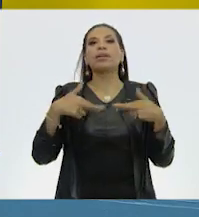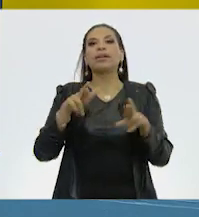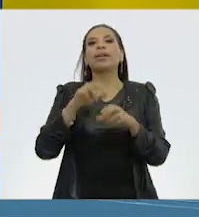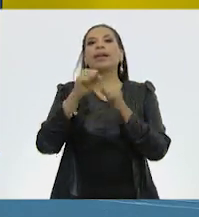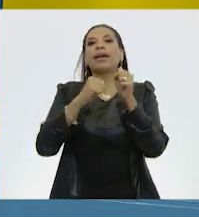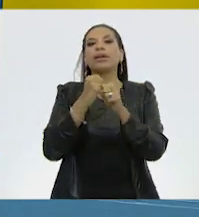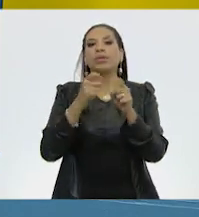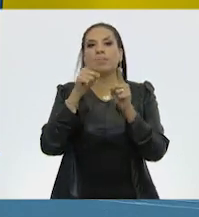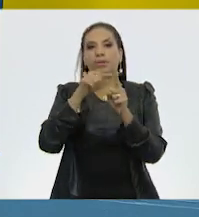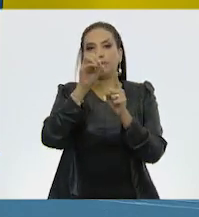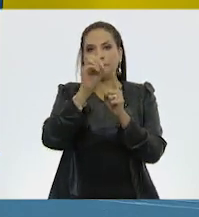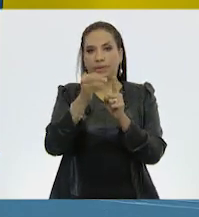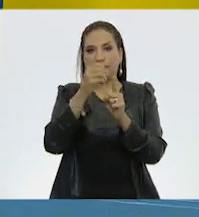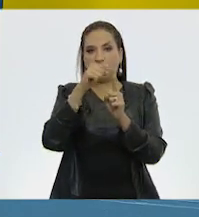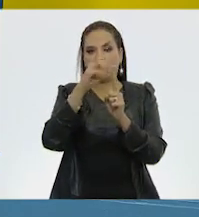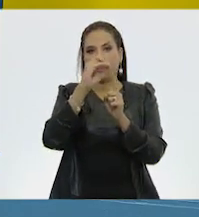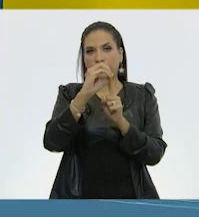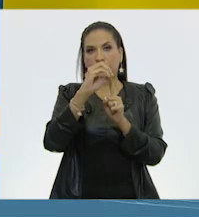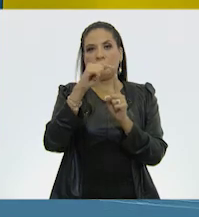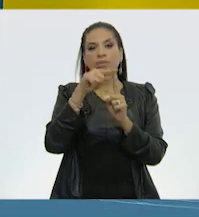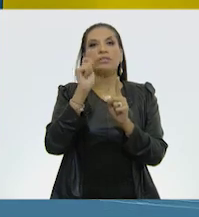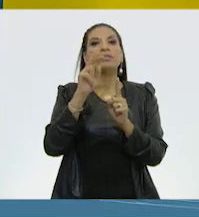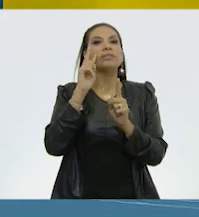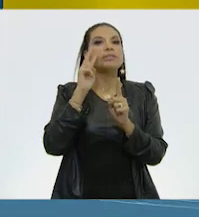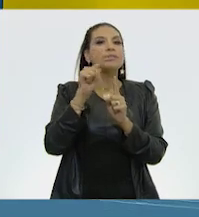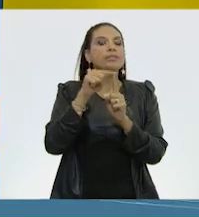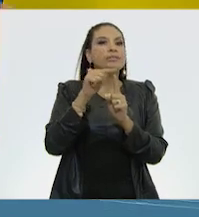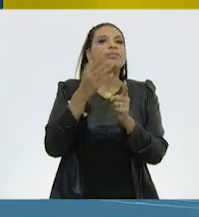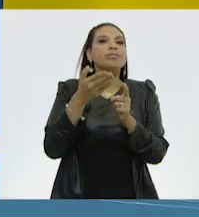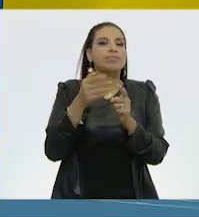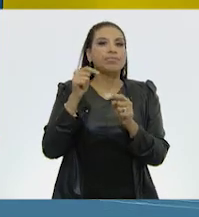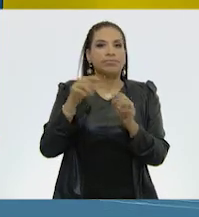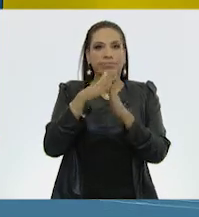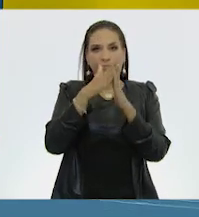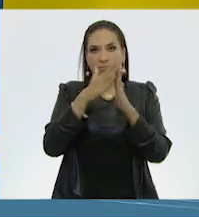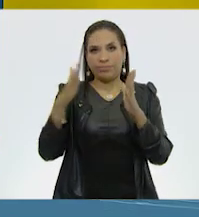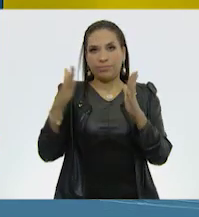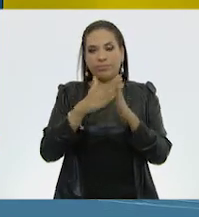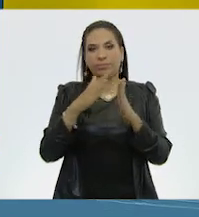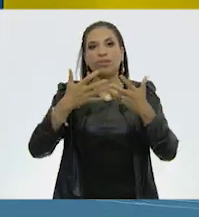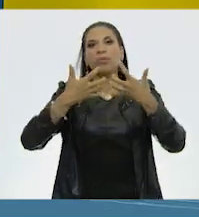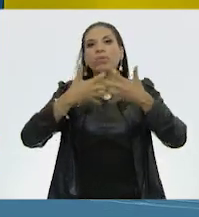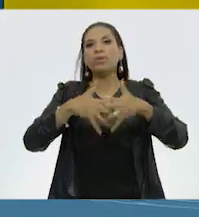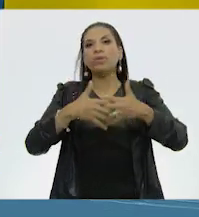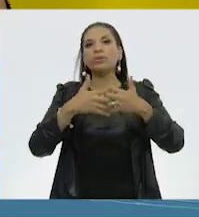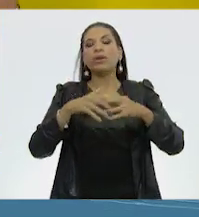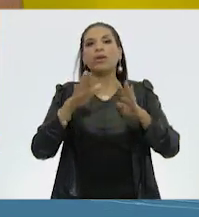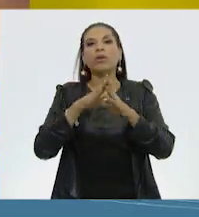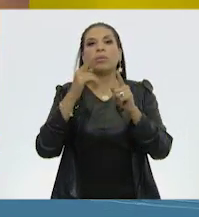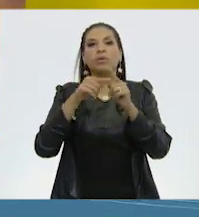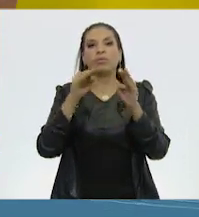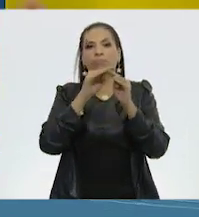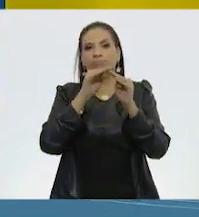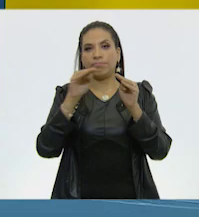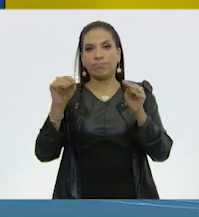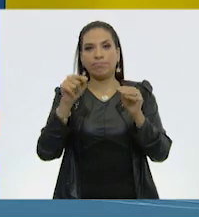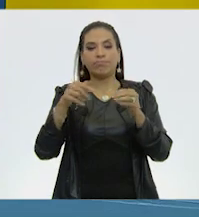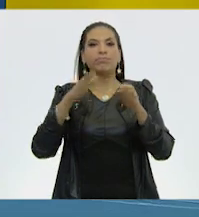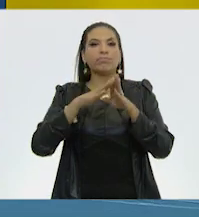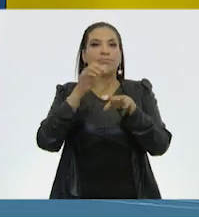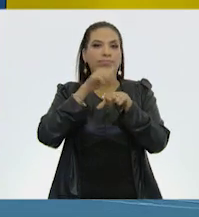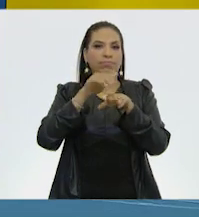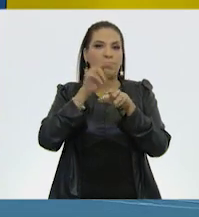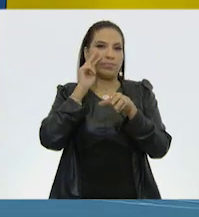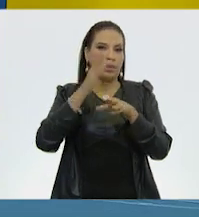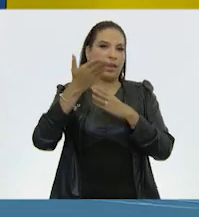cero. Teniendo este punto cero como referencia, nuestra línea de tiempo funcionará como las rectas numéricas que han visto en